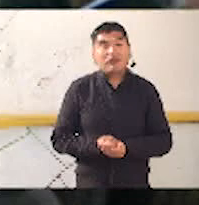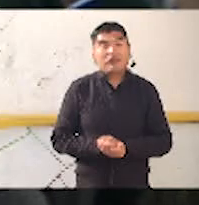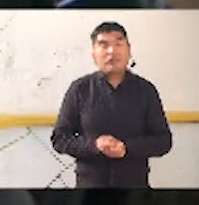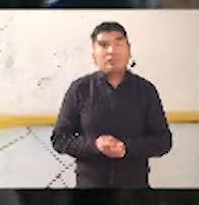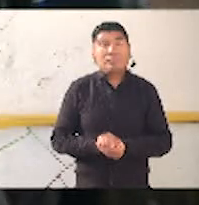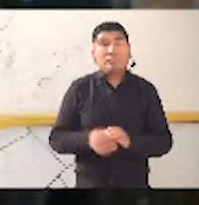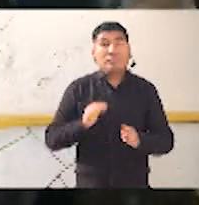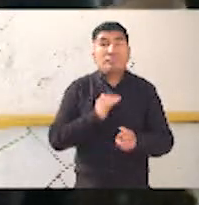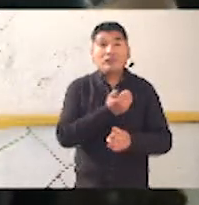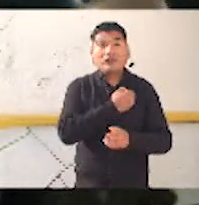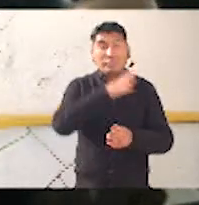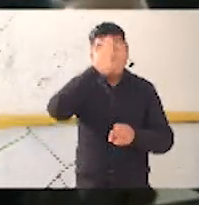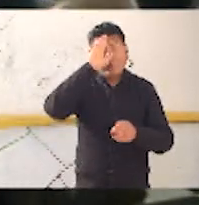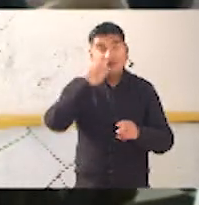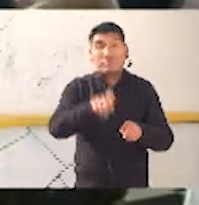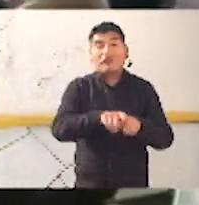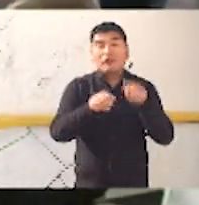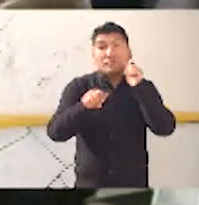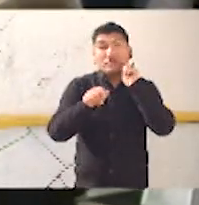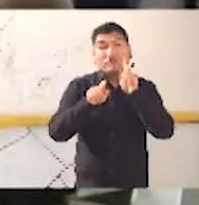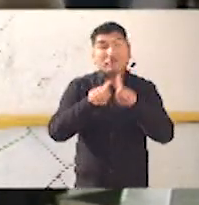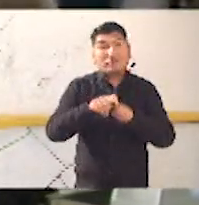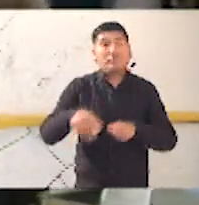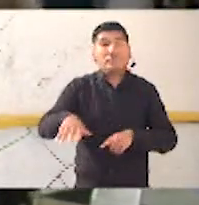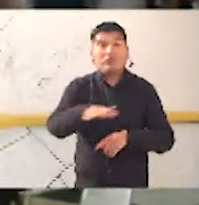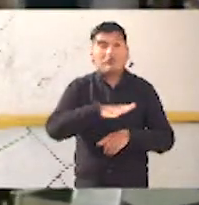koyana kela nakamawa,